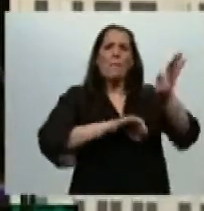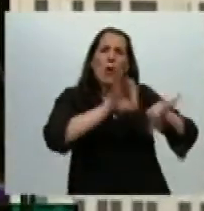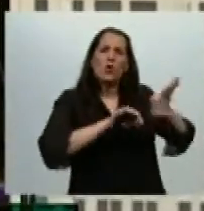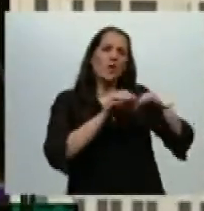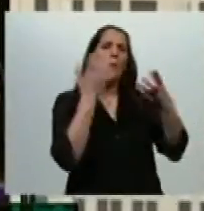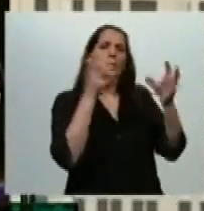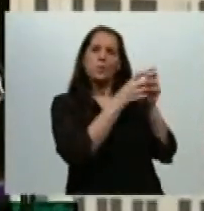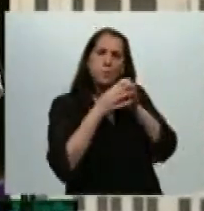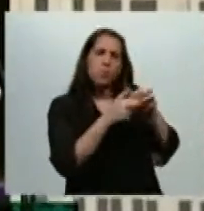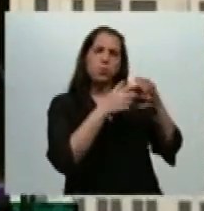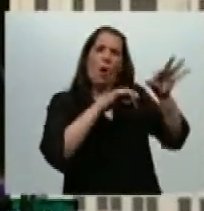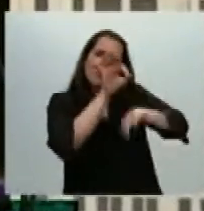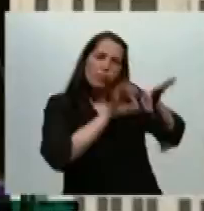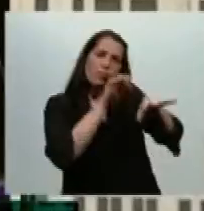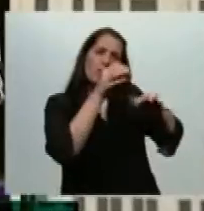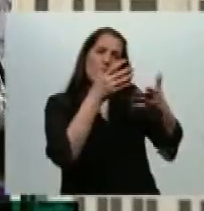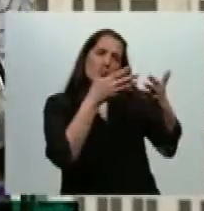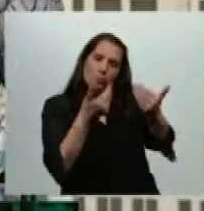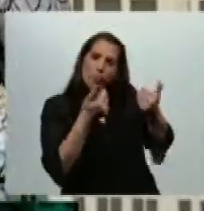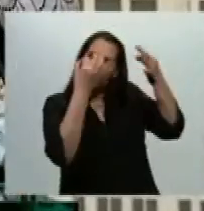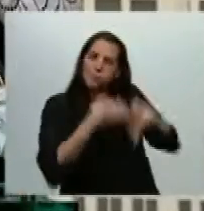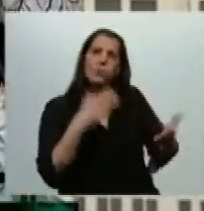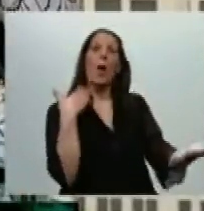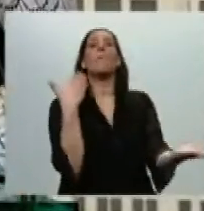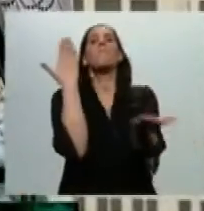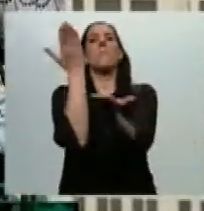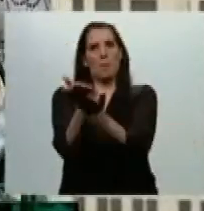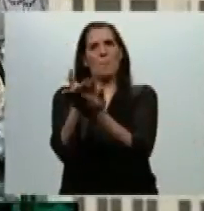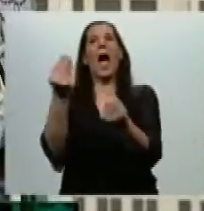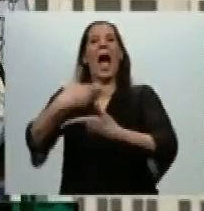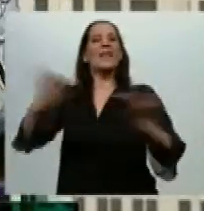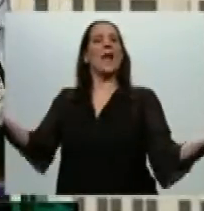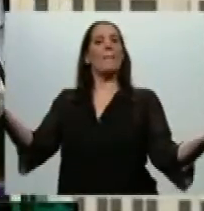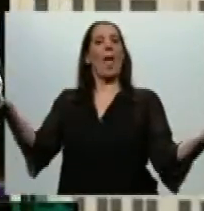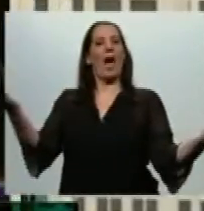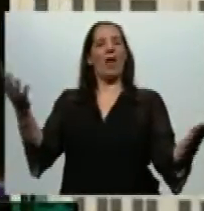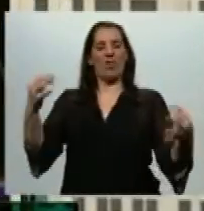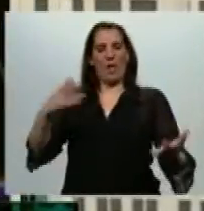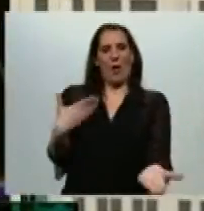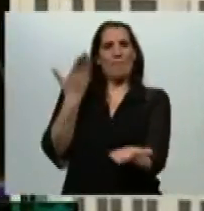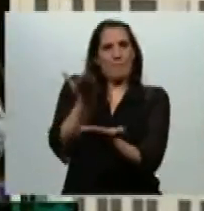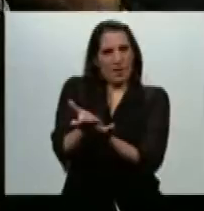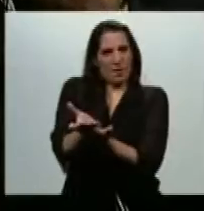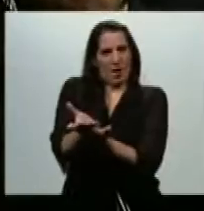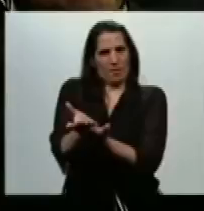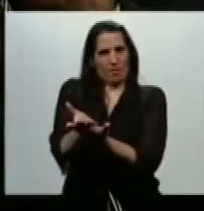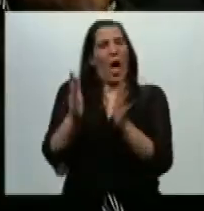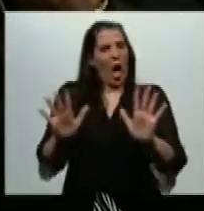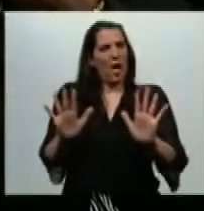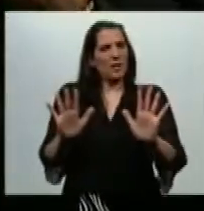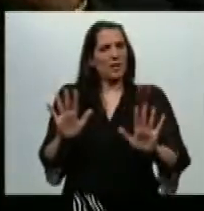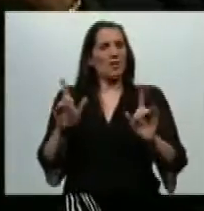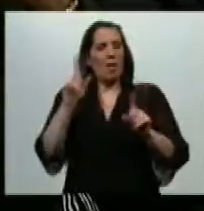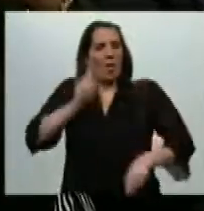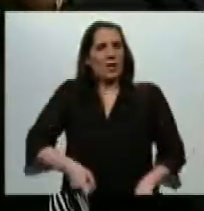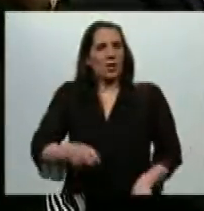sometido precisamente a la Asamblea, porque ese ha sido el mandato de la Asamblea. Son,